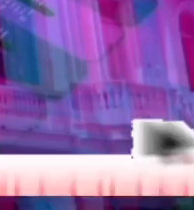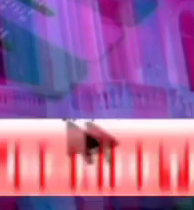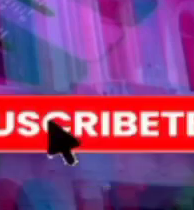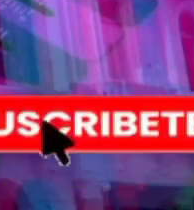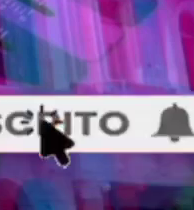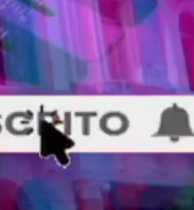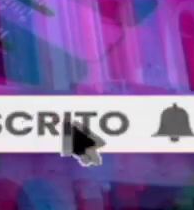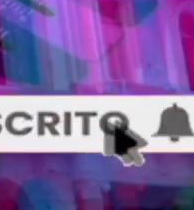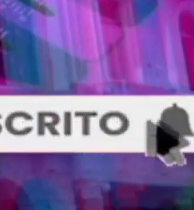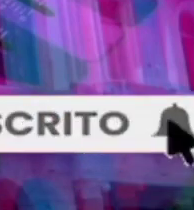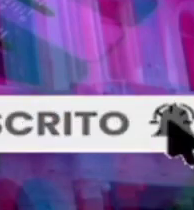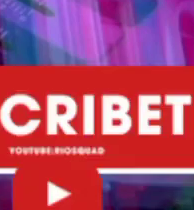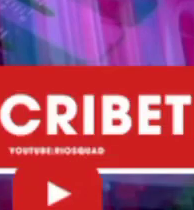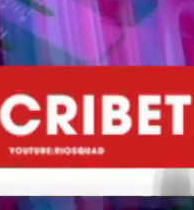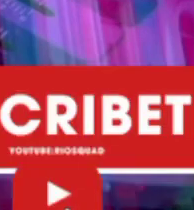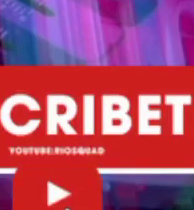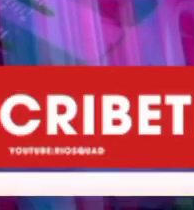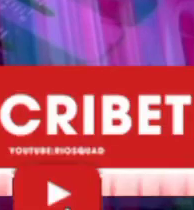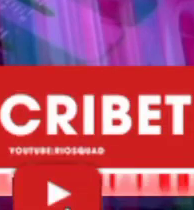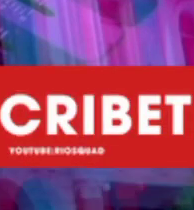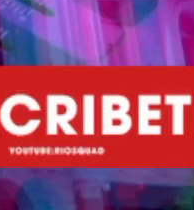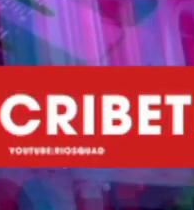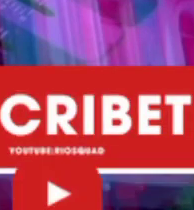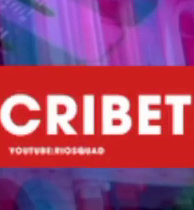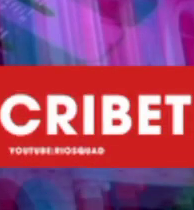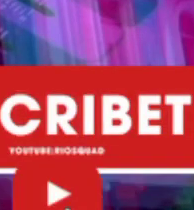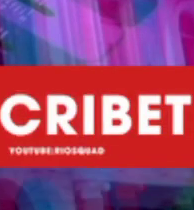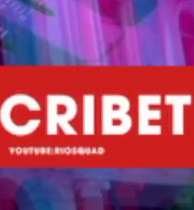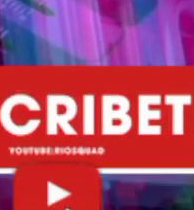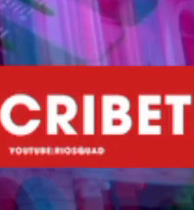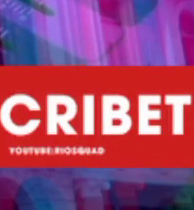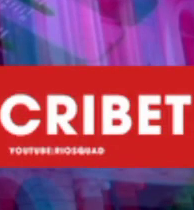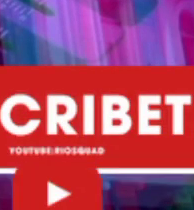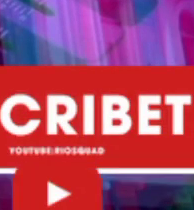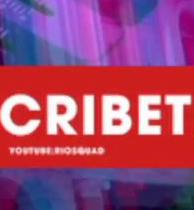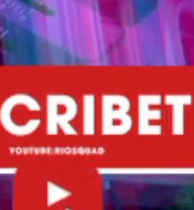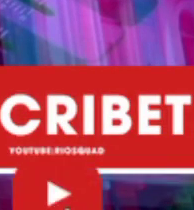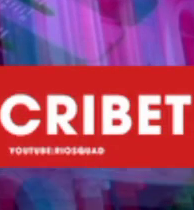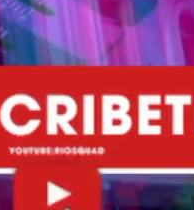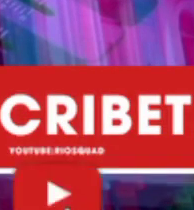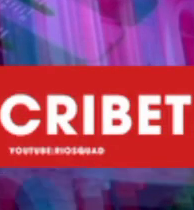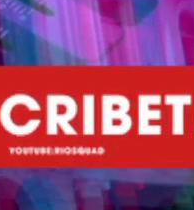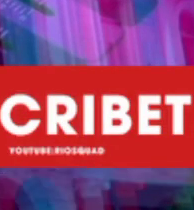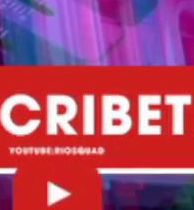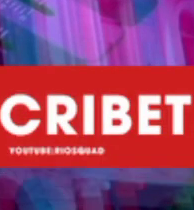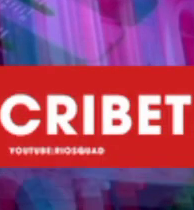nuevo material. CMHW, ahora en YouTube.